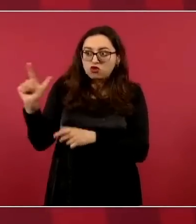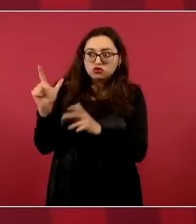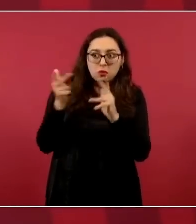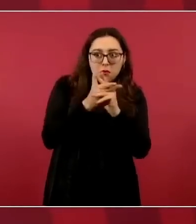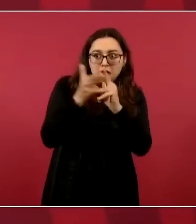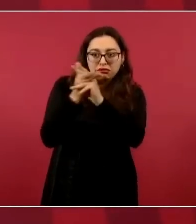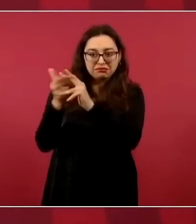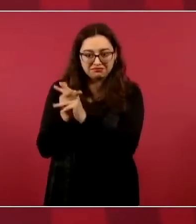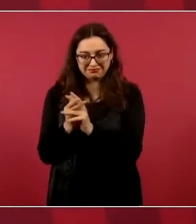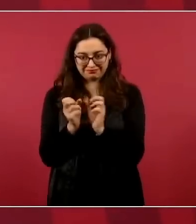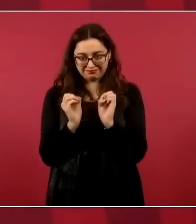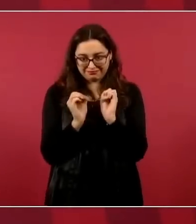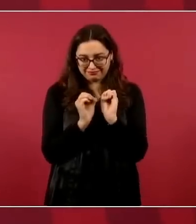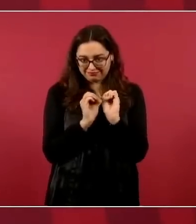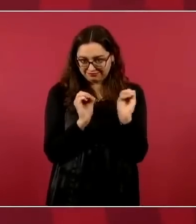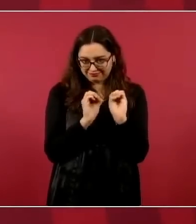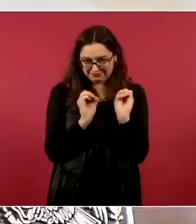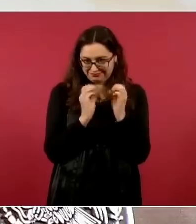y la mayoría